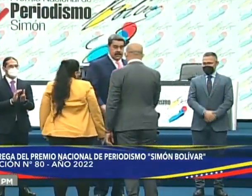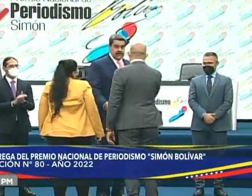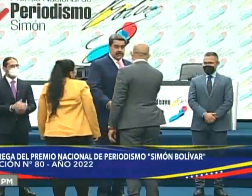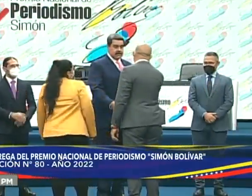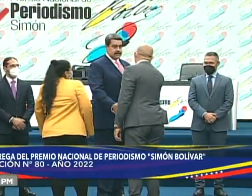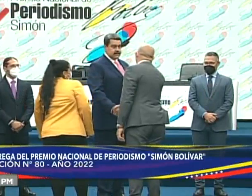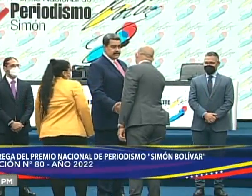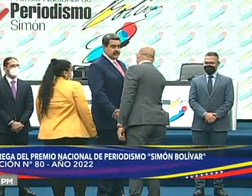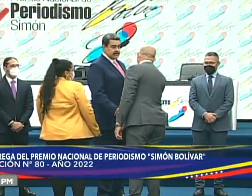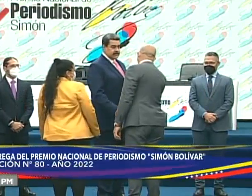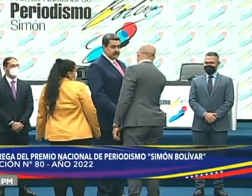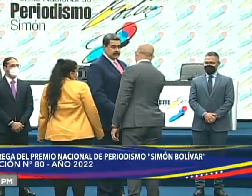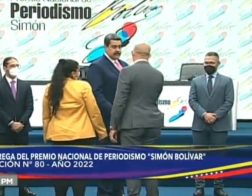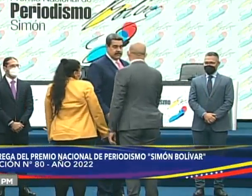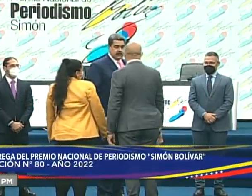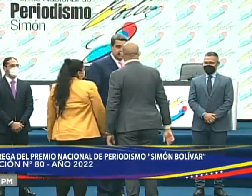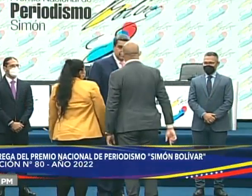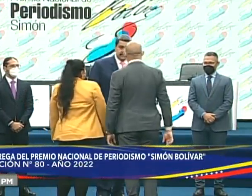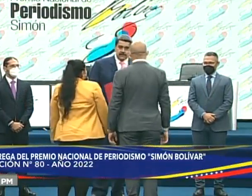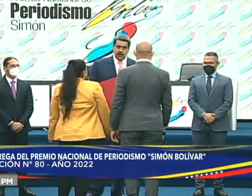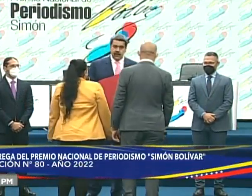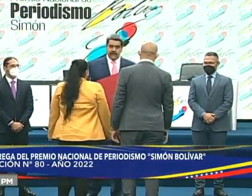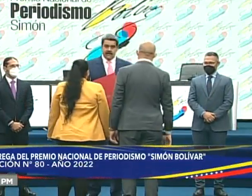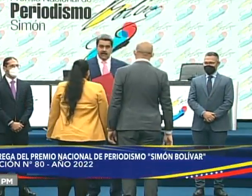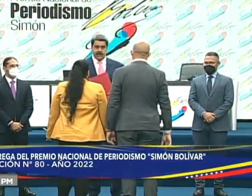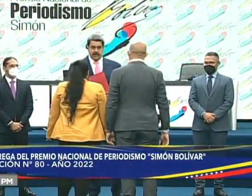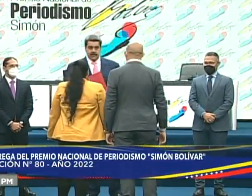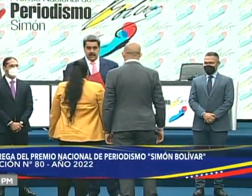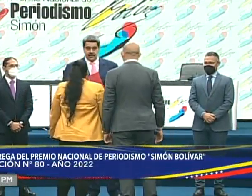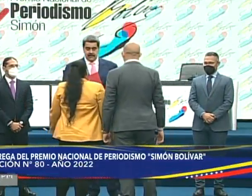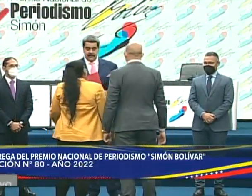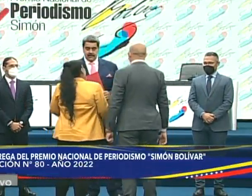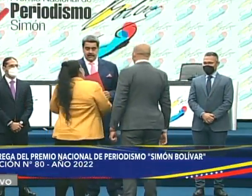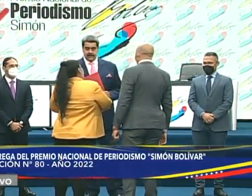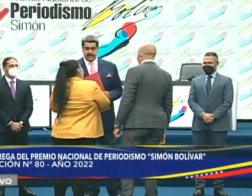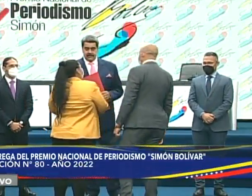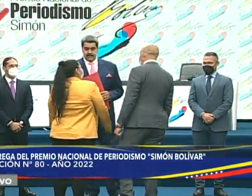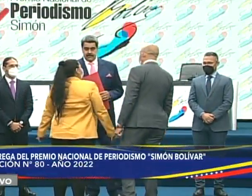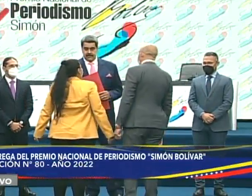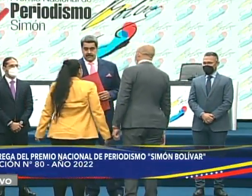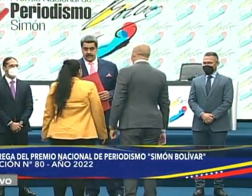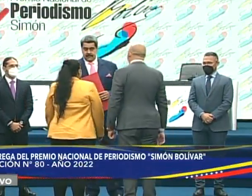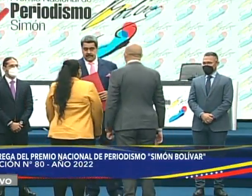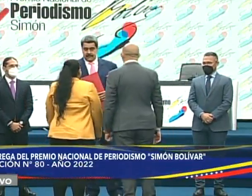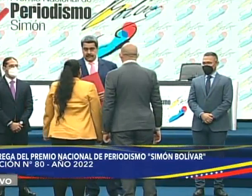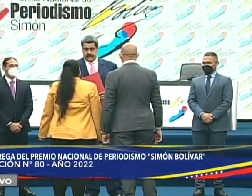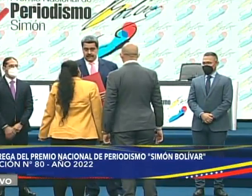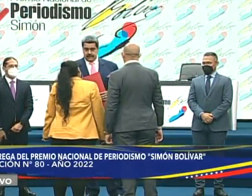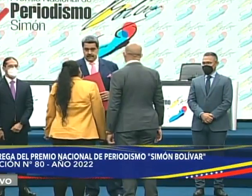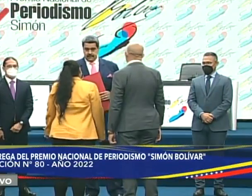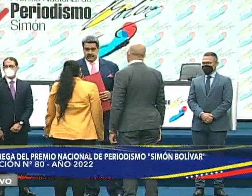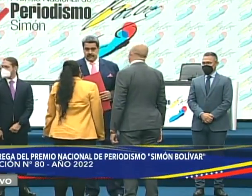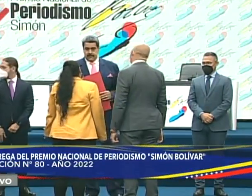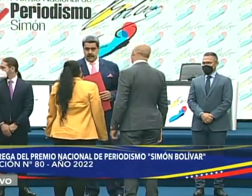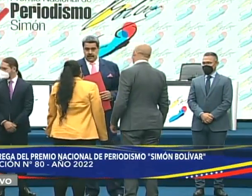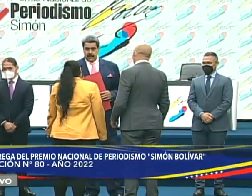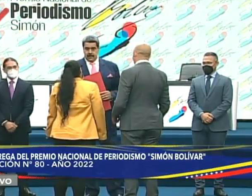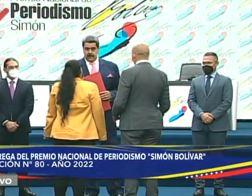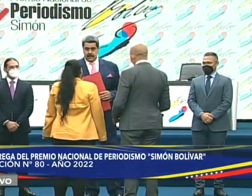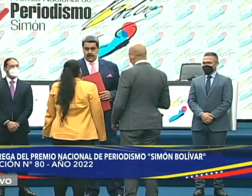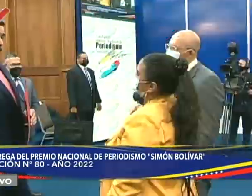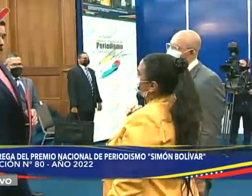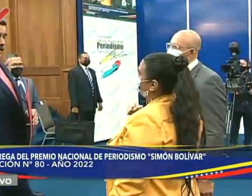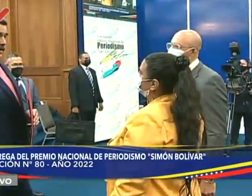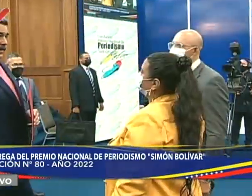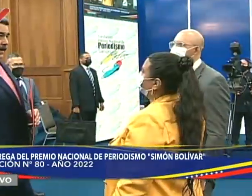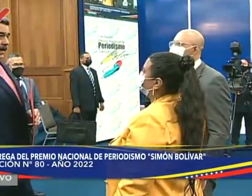contrarrestar las campañas mediáticas contra nuestro pueblo. Contrarrestar las campañas mediáticas contra nuestro pueblo en la red social TikTok también ha sido una